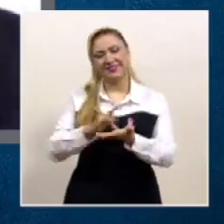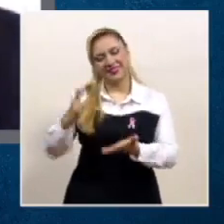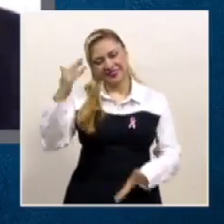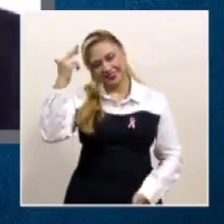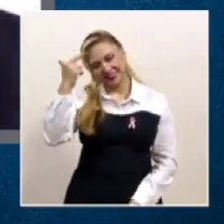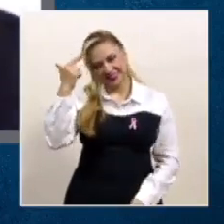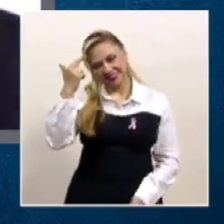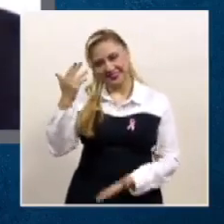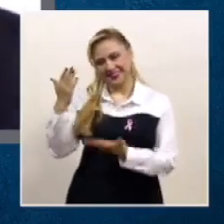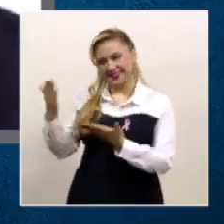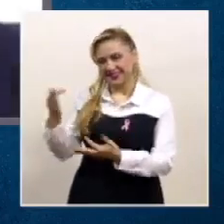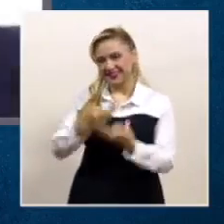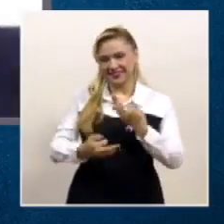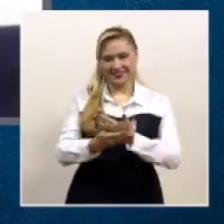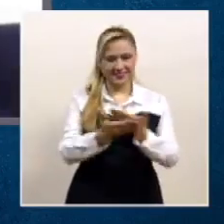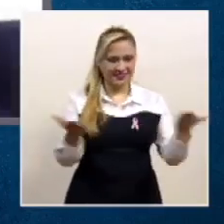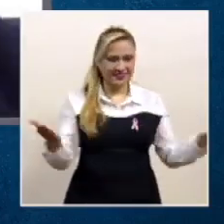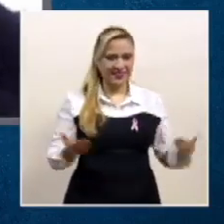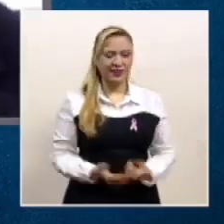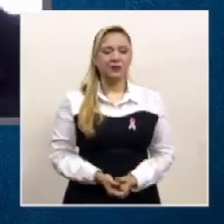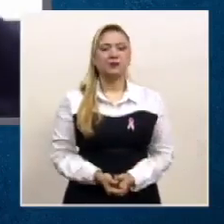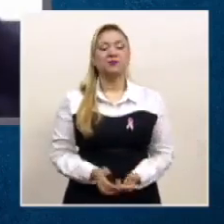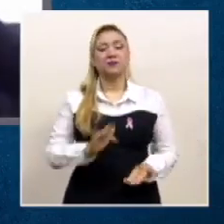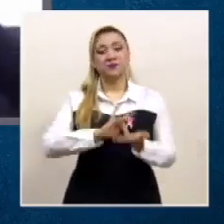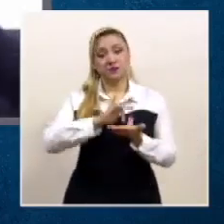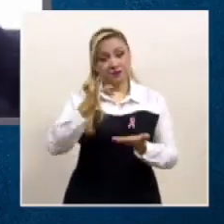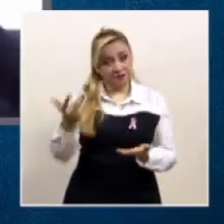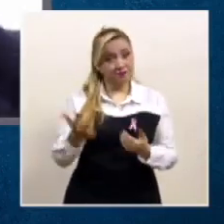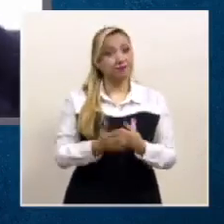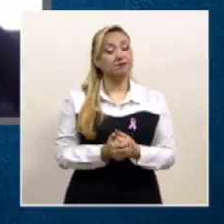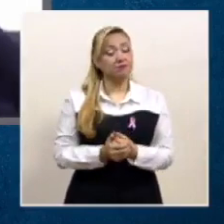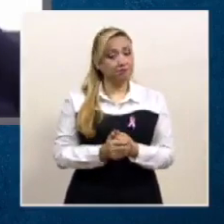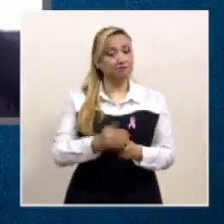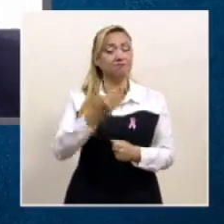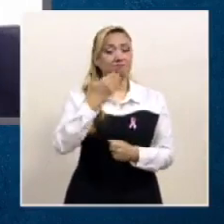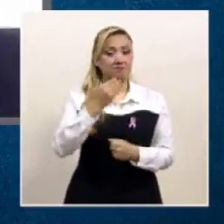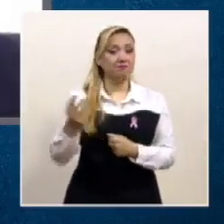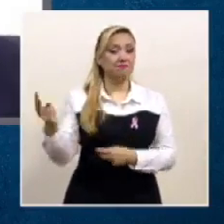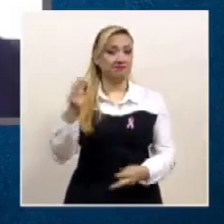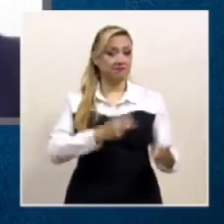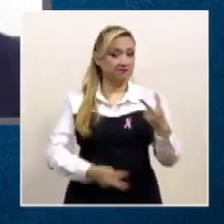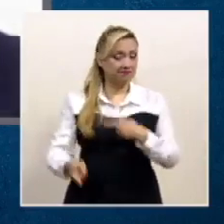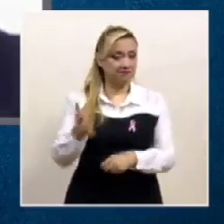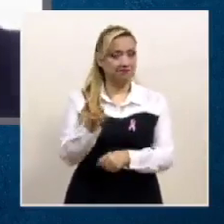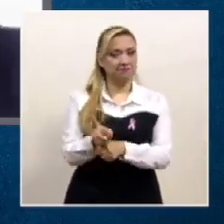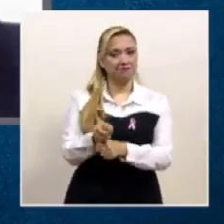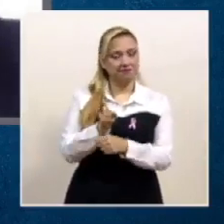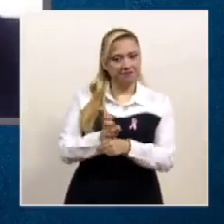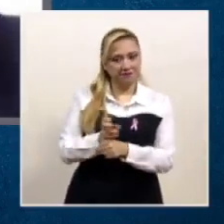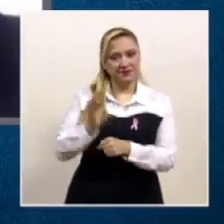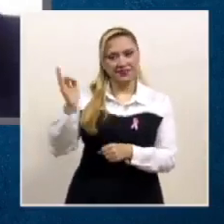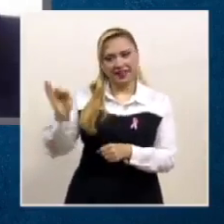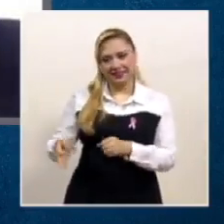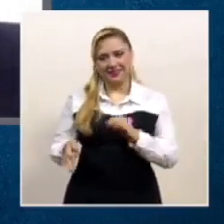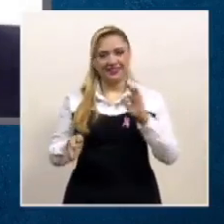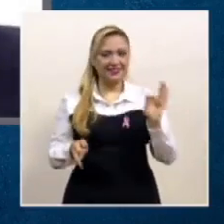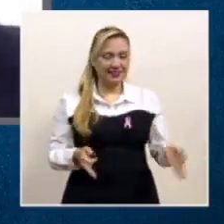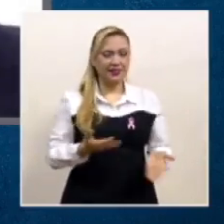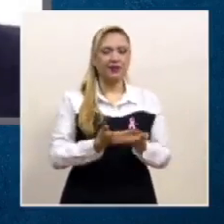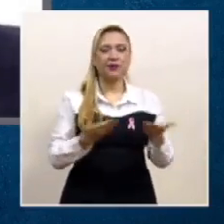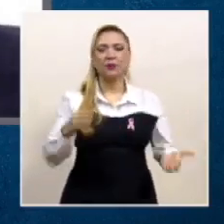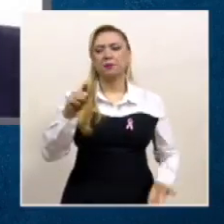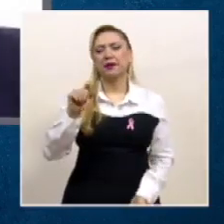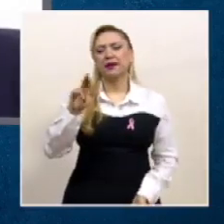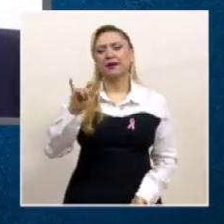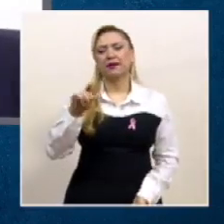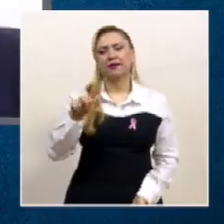estar con todas y todos ustedes. Pues gracias, al contrario, encantado que hayas aceptado también la invitación. Y Mariana, me gustaría abrir la conversación